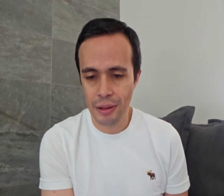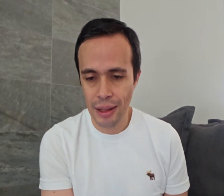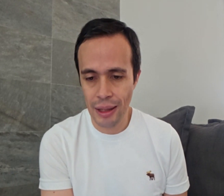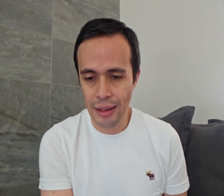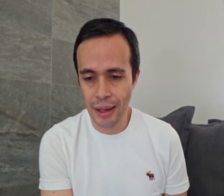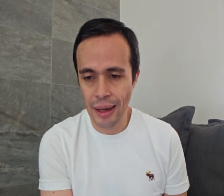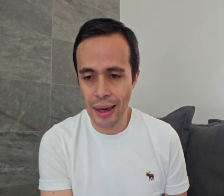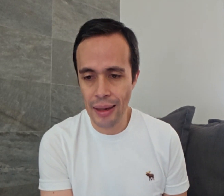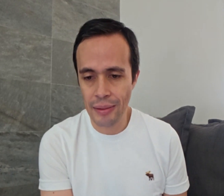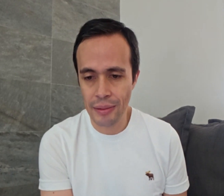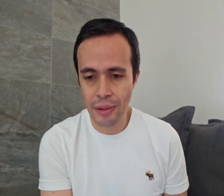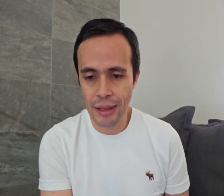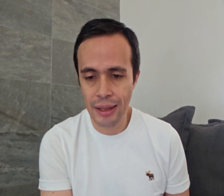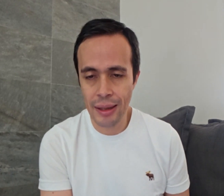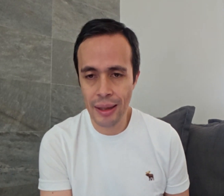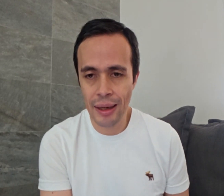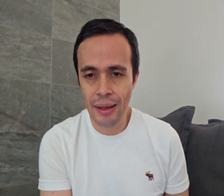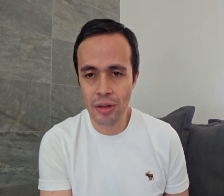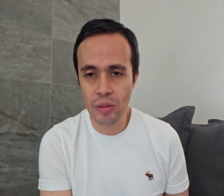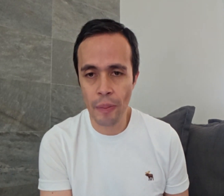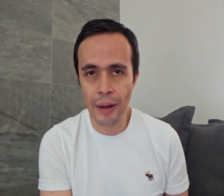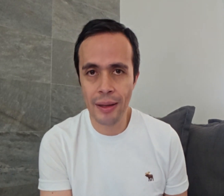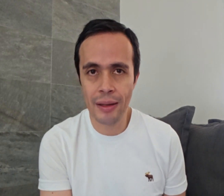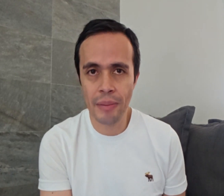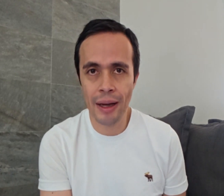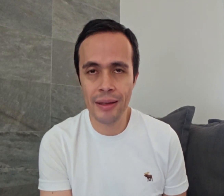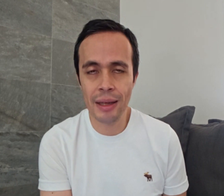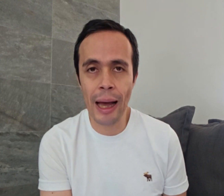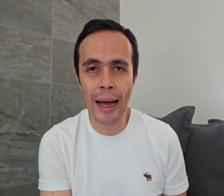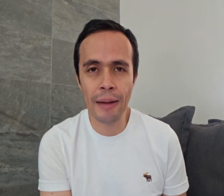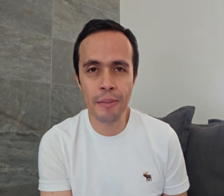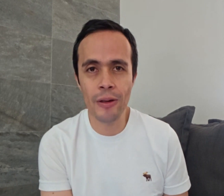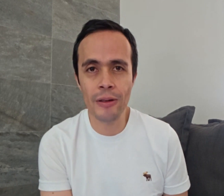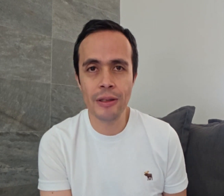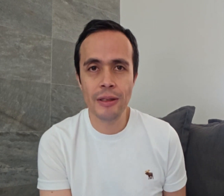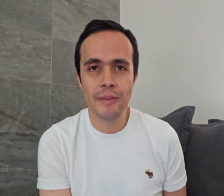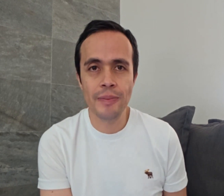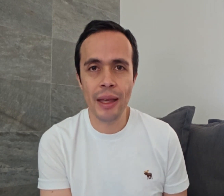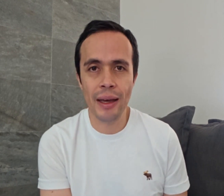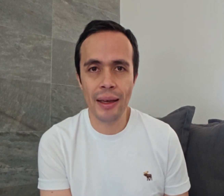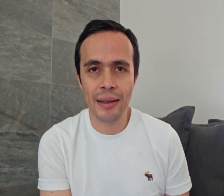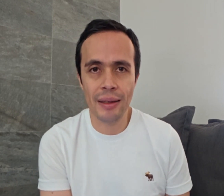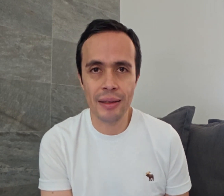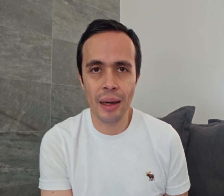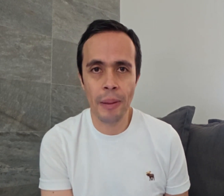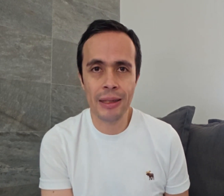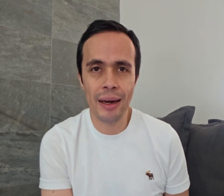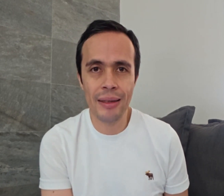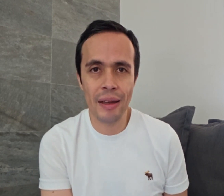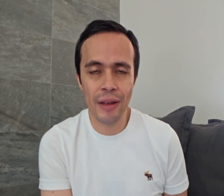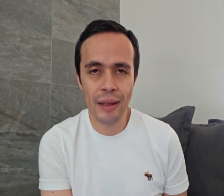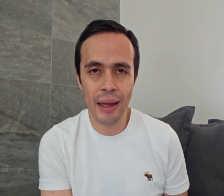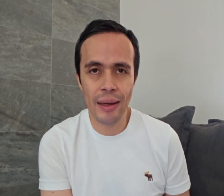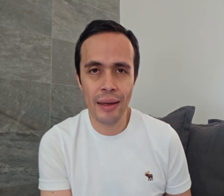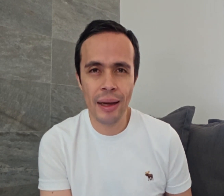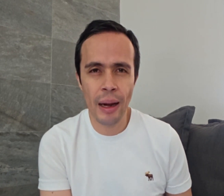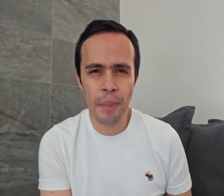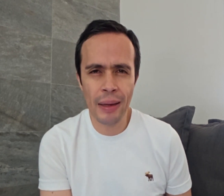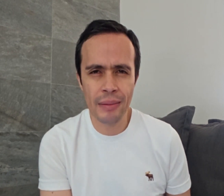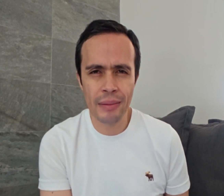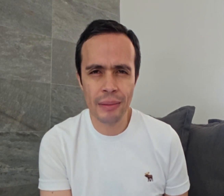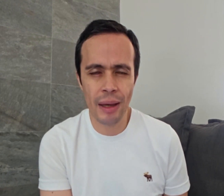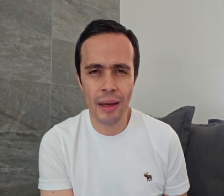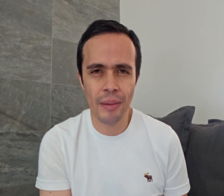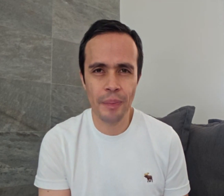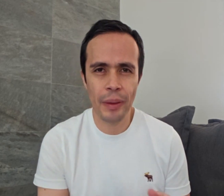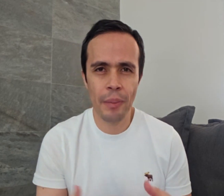México se le entregara una serie de créditos por parte de ese país a cambio de que se le pasara la estafeta al